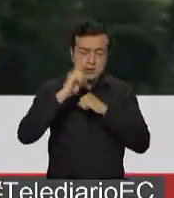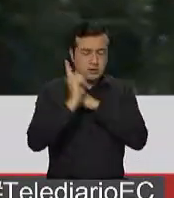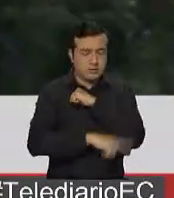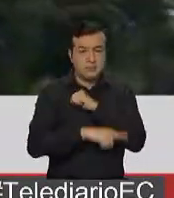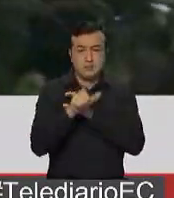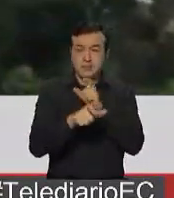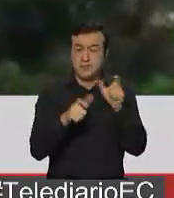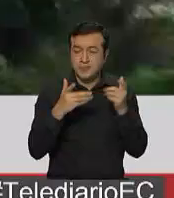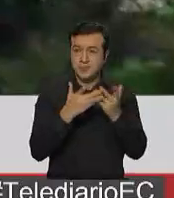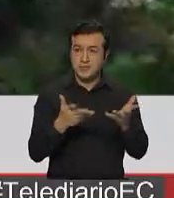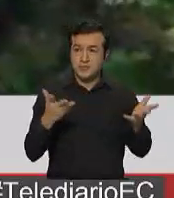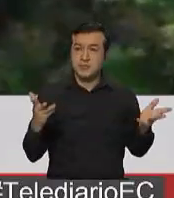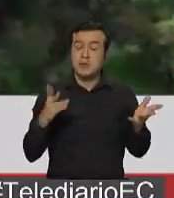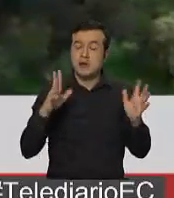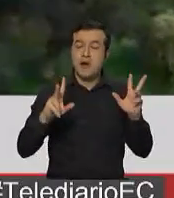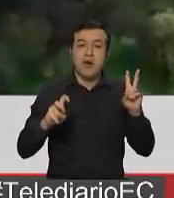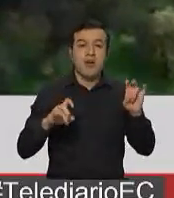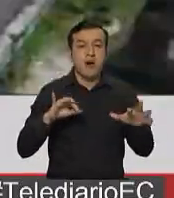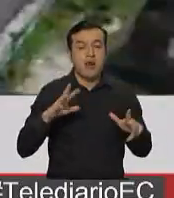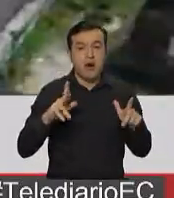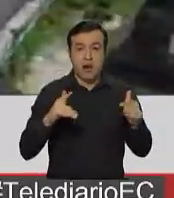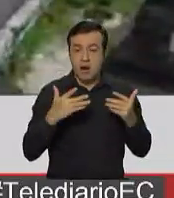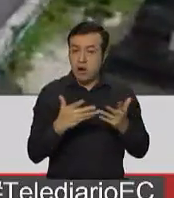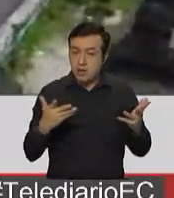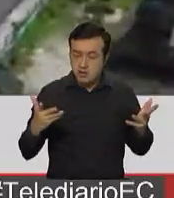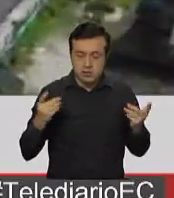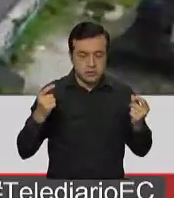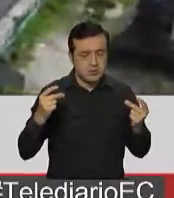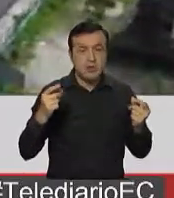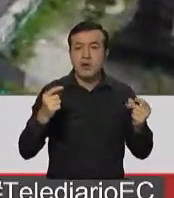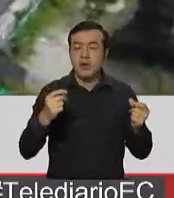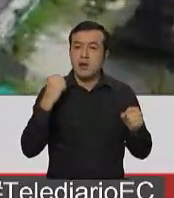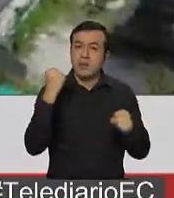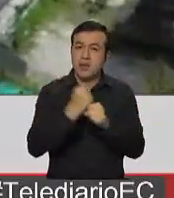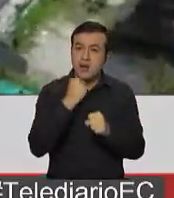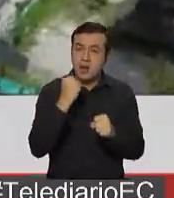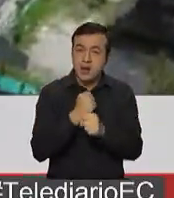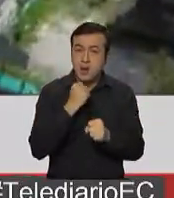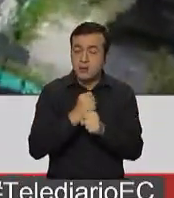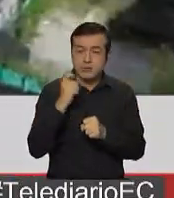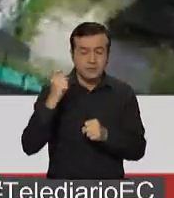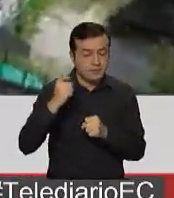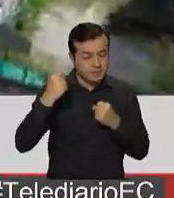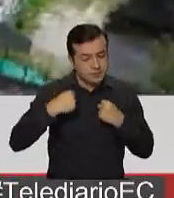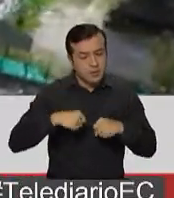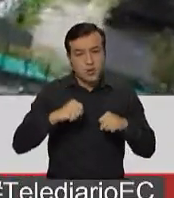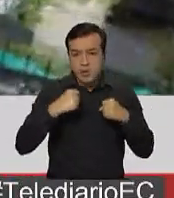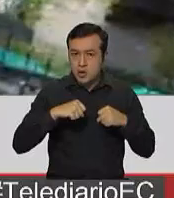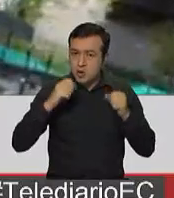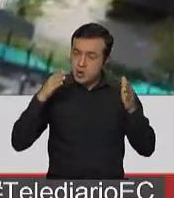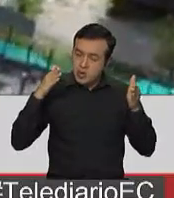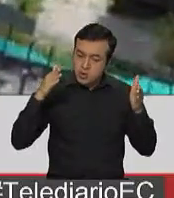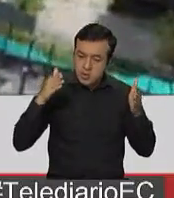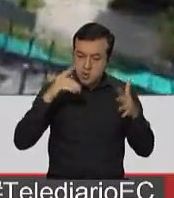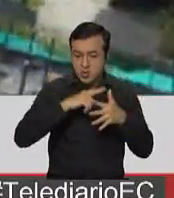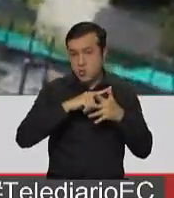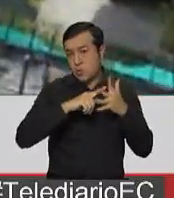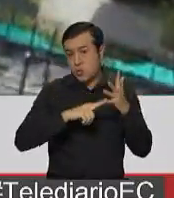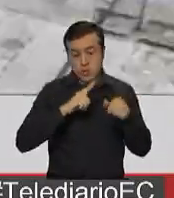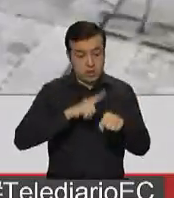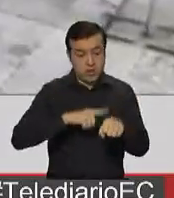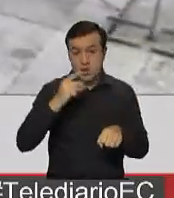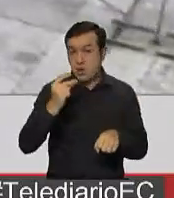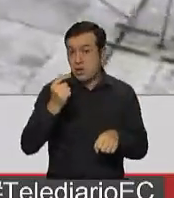los responsables de actos de corrupción. Pero la celeridad del trabajo debe, asimismo, ofrecer resultados a corto